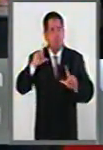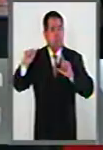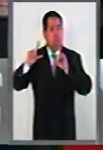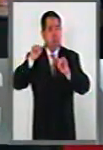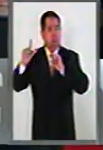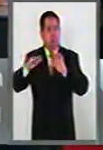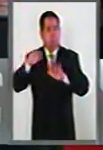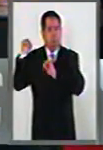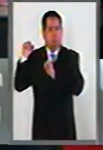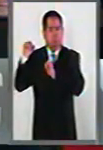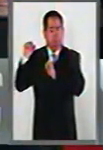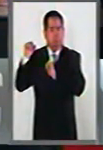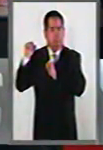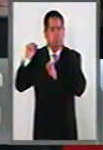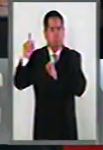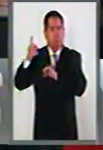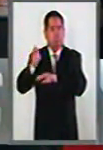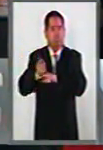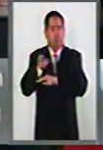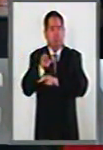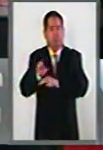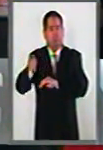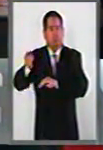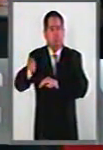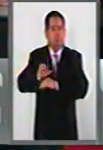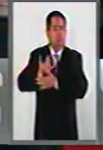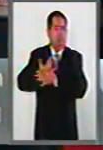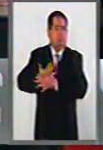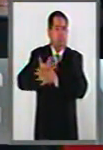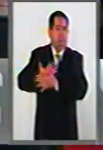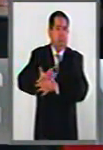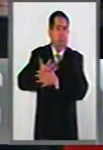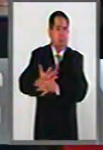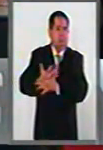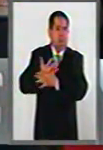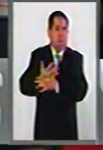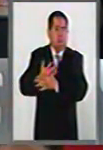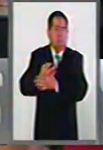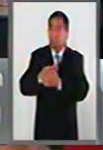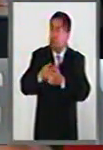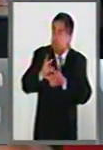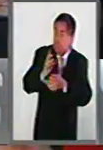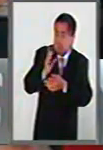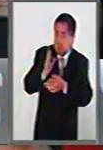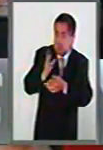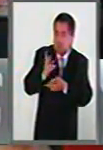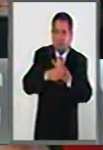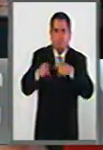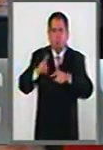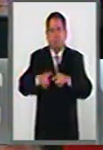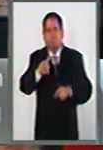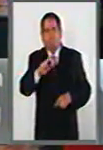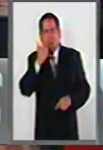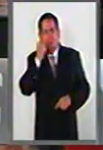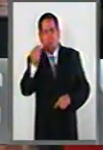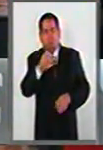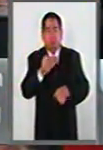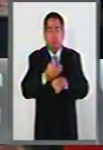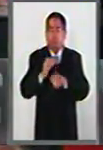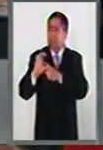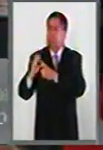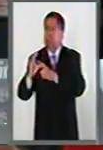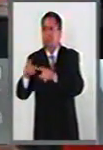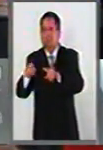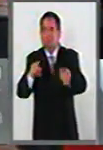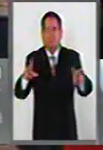huyeron, están en sus hamacas esperando llegar el momento, porque aquí que no nos vengan que ahorita están en